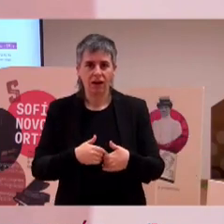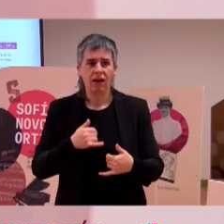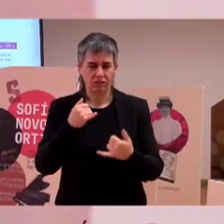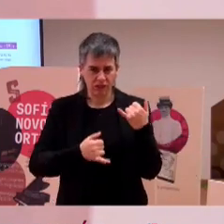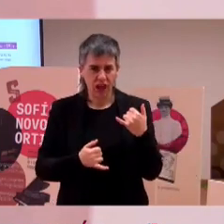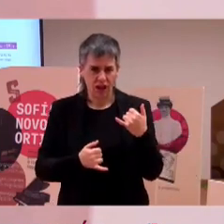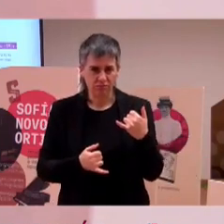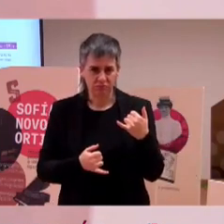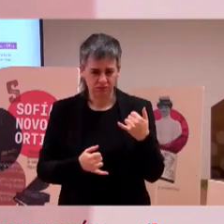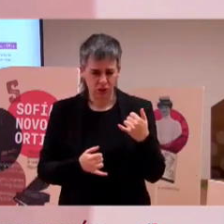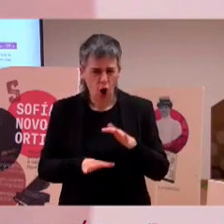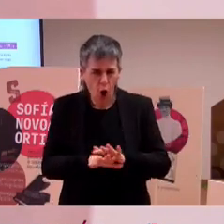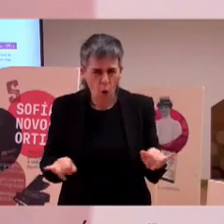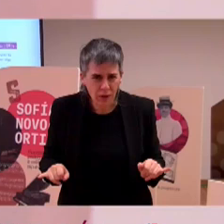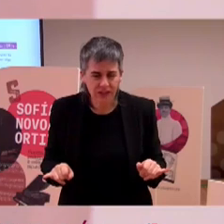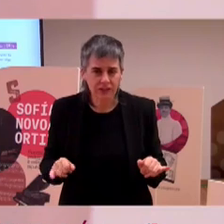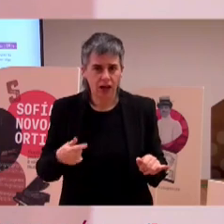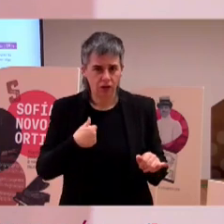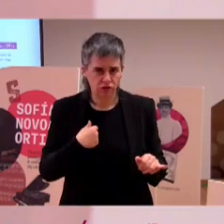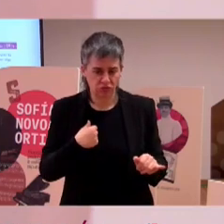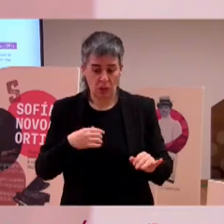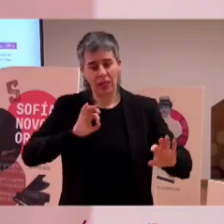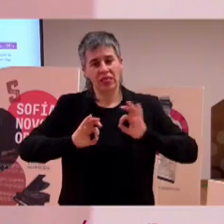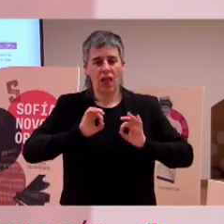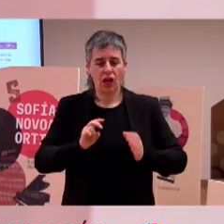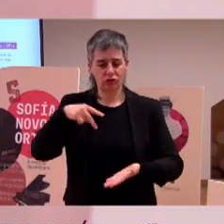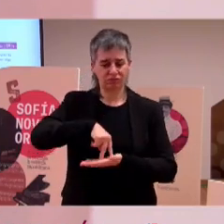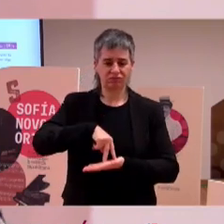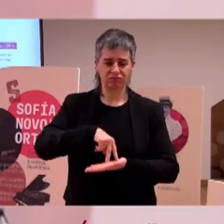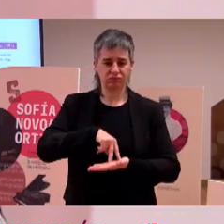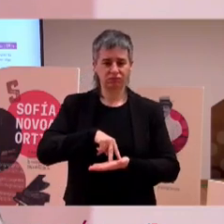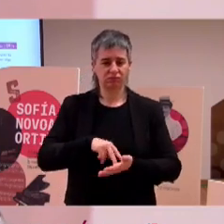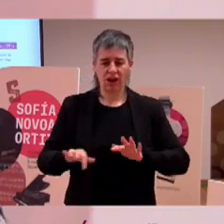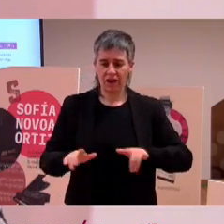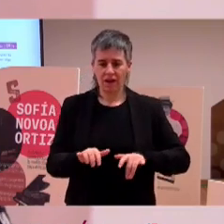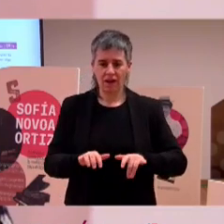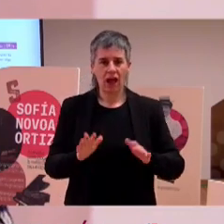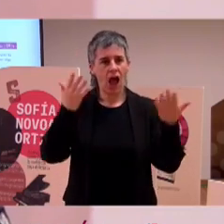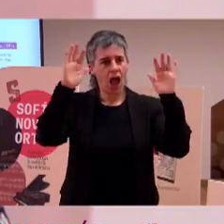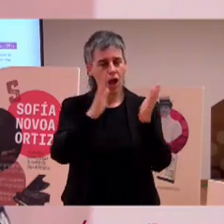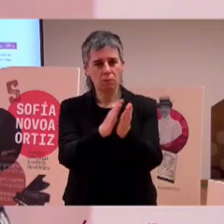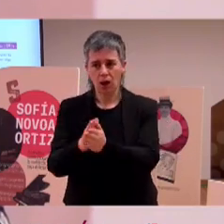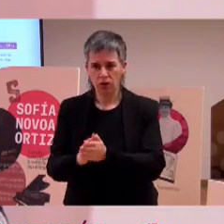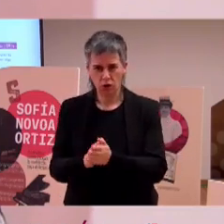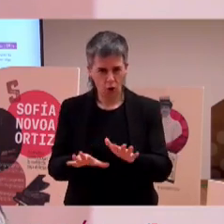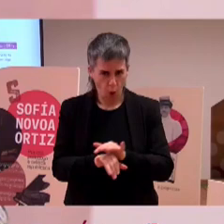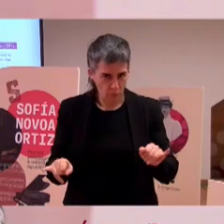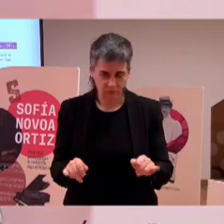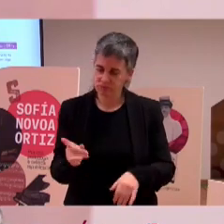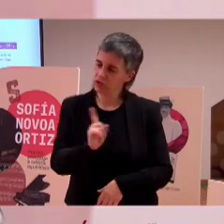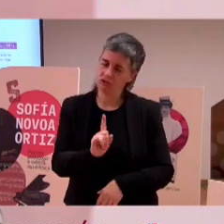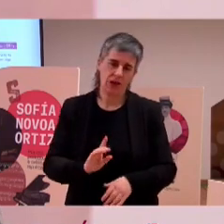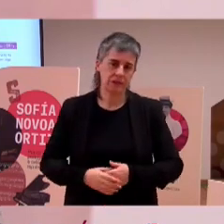que supondría el ponerme a tocar en un teatro y que a uno le aplaudan? Bueno, pois xa está, non?